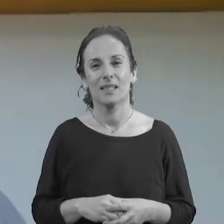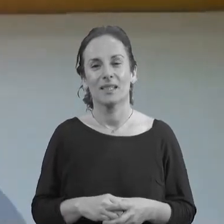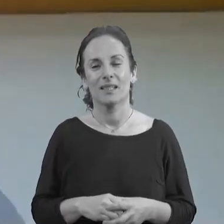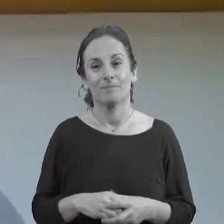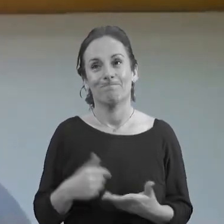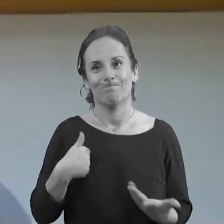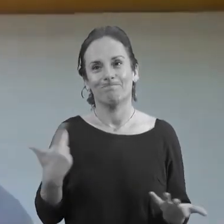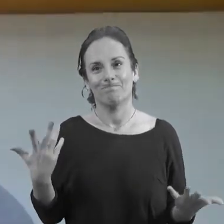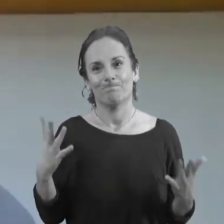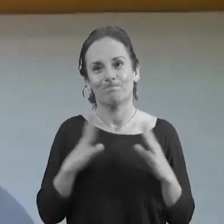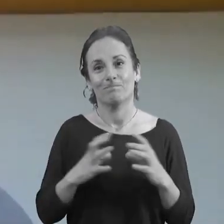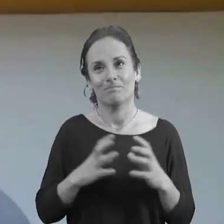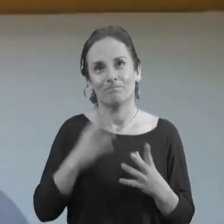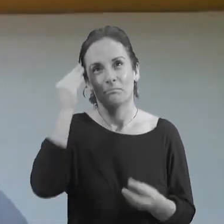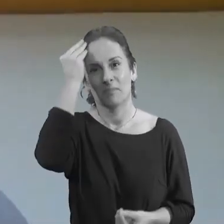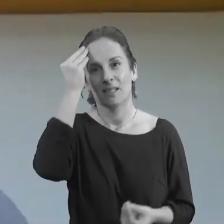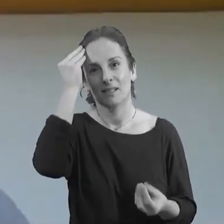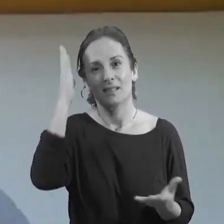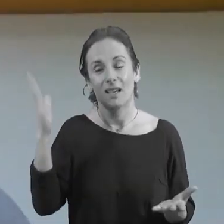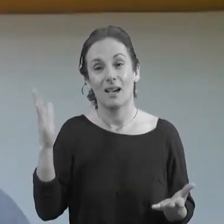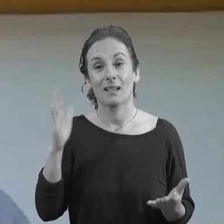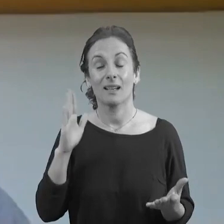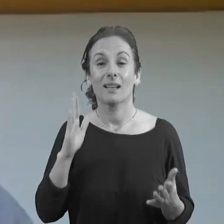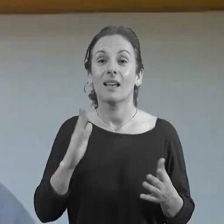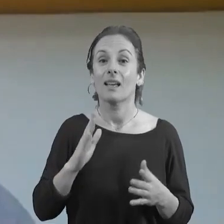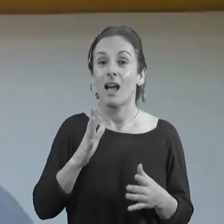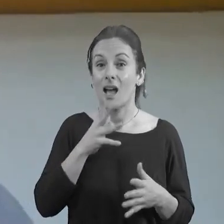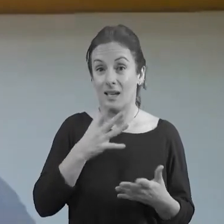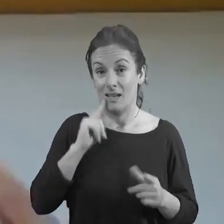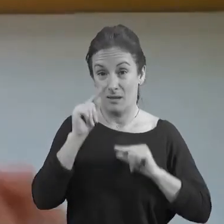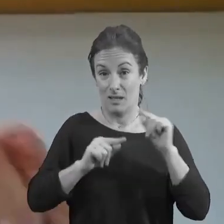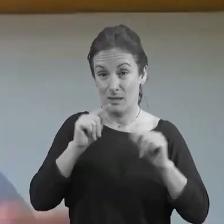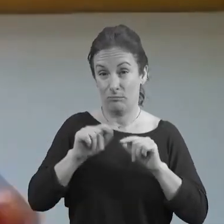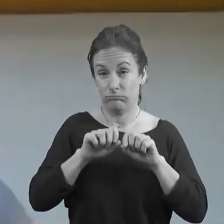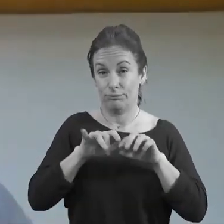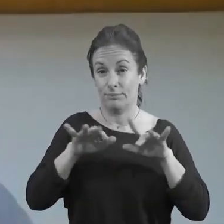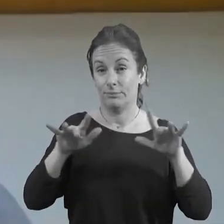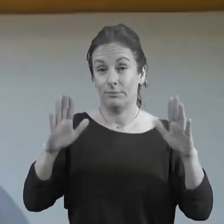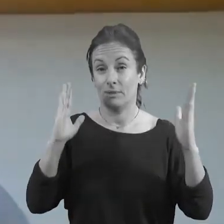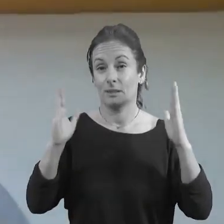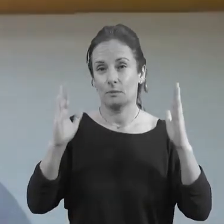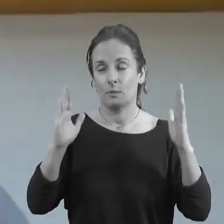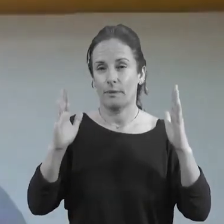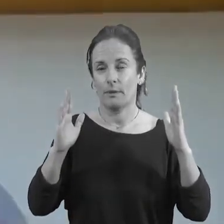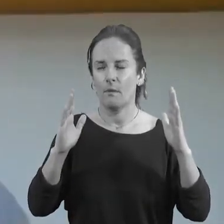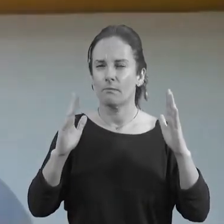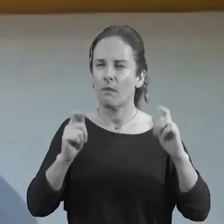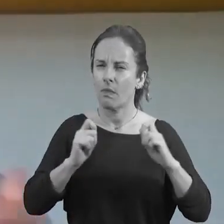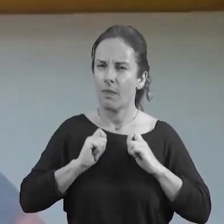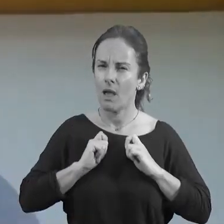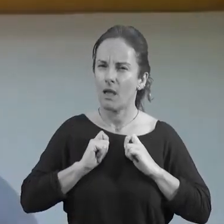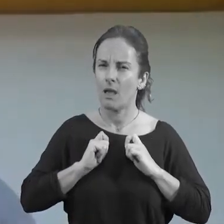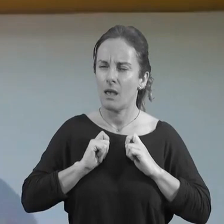me gustaría pensar que realmente esta pandemia sirva para replantearnos muchas cosas, que lo estamos